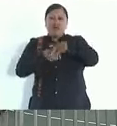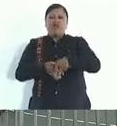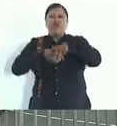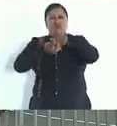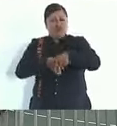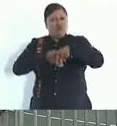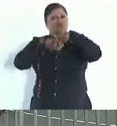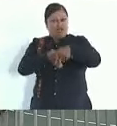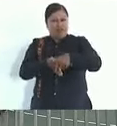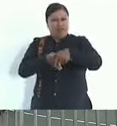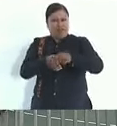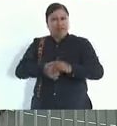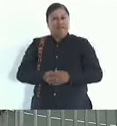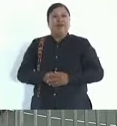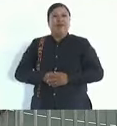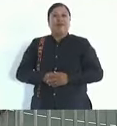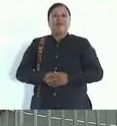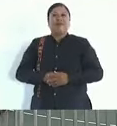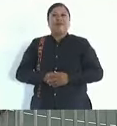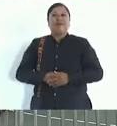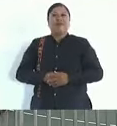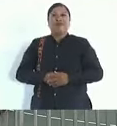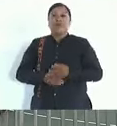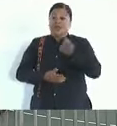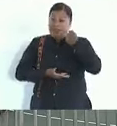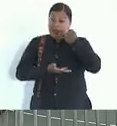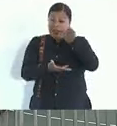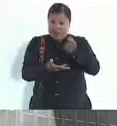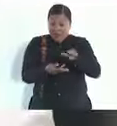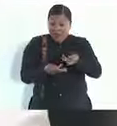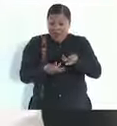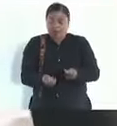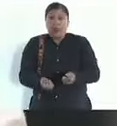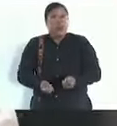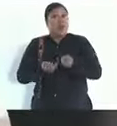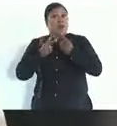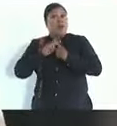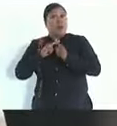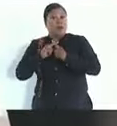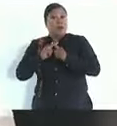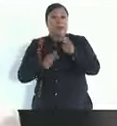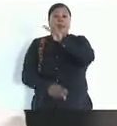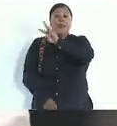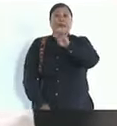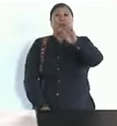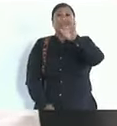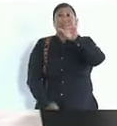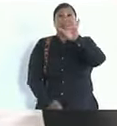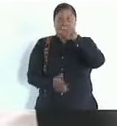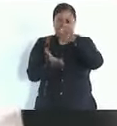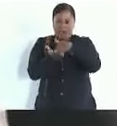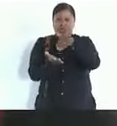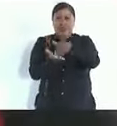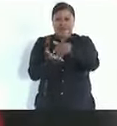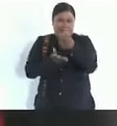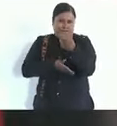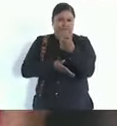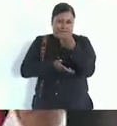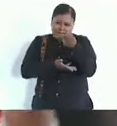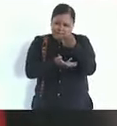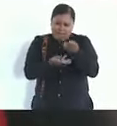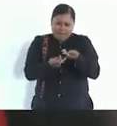carga. Tuvo una inversión total de 350 millones de pesos.